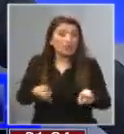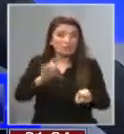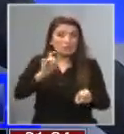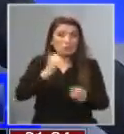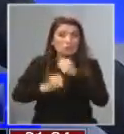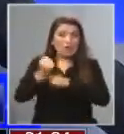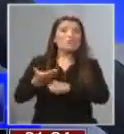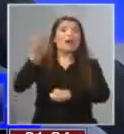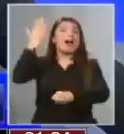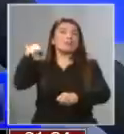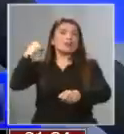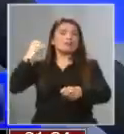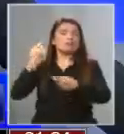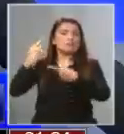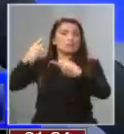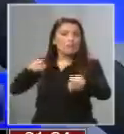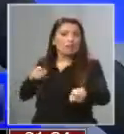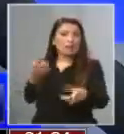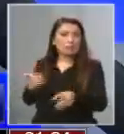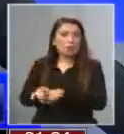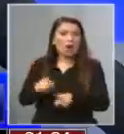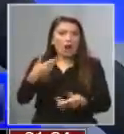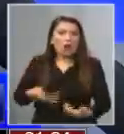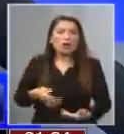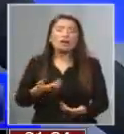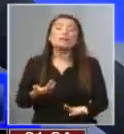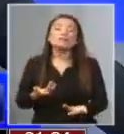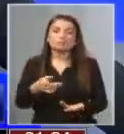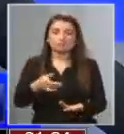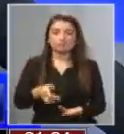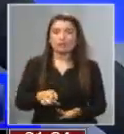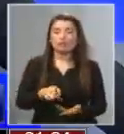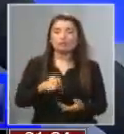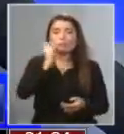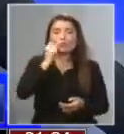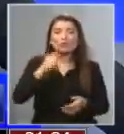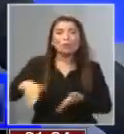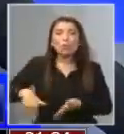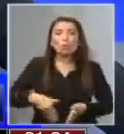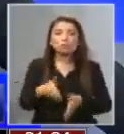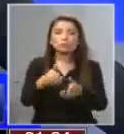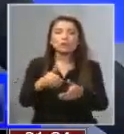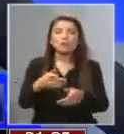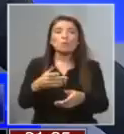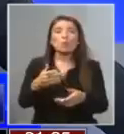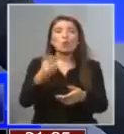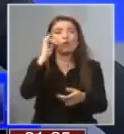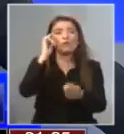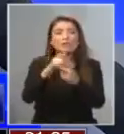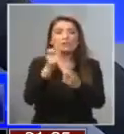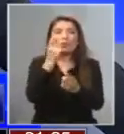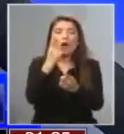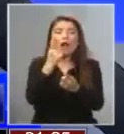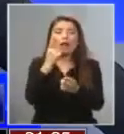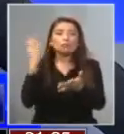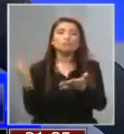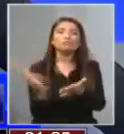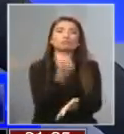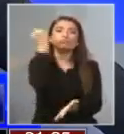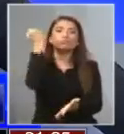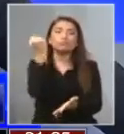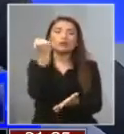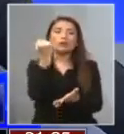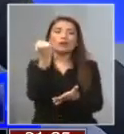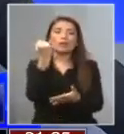Entonces, esto es una corriente que pretende rescatar esa dimensión del